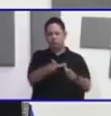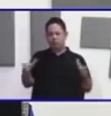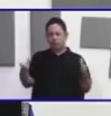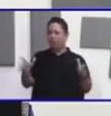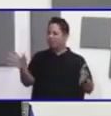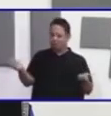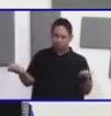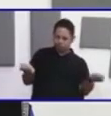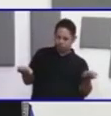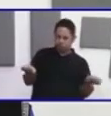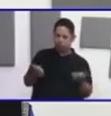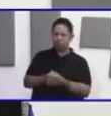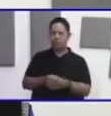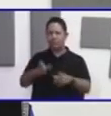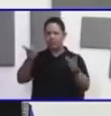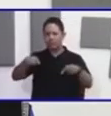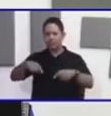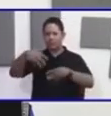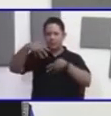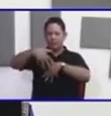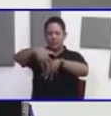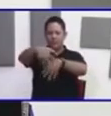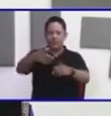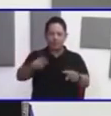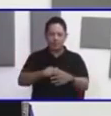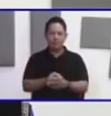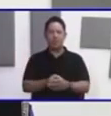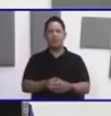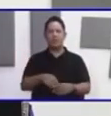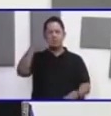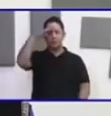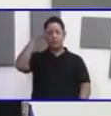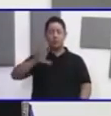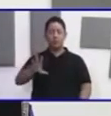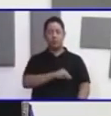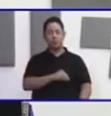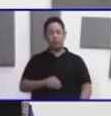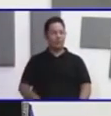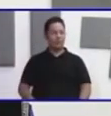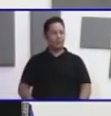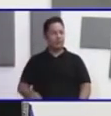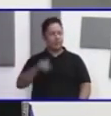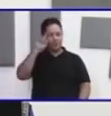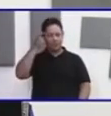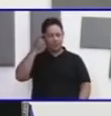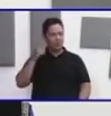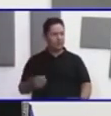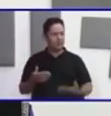fuerzas militares y nuestros hombres uniformados de la Policía Nacional. Pues debo decirle, señor gobernador,